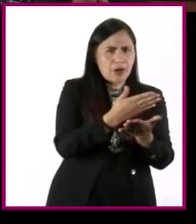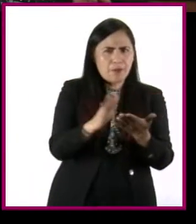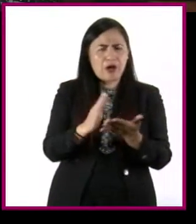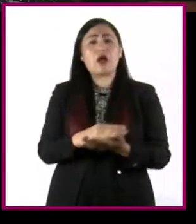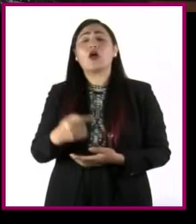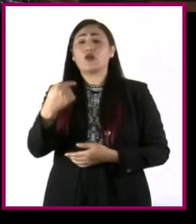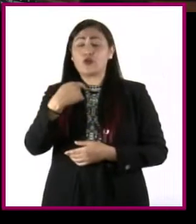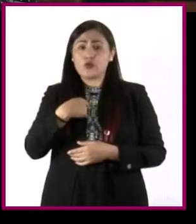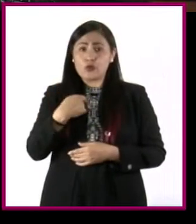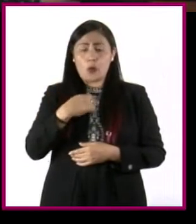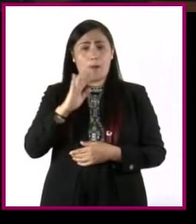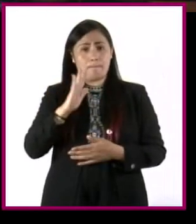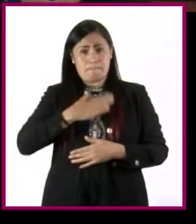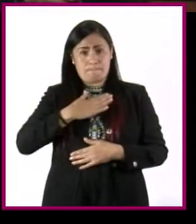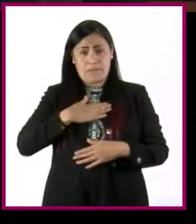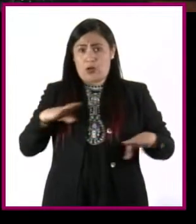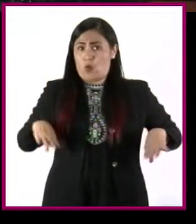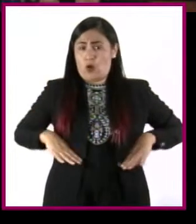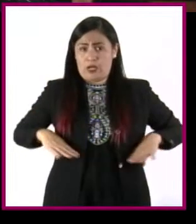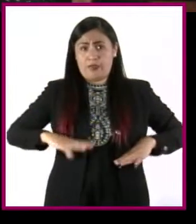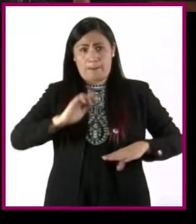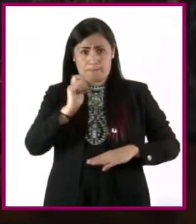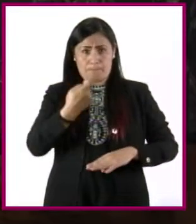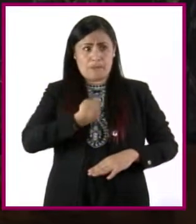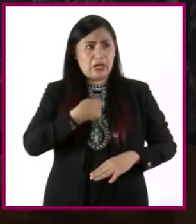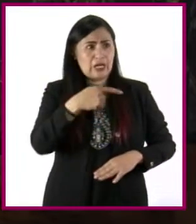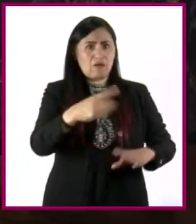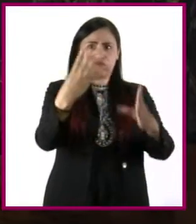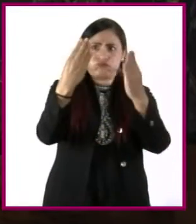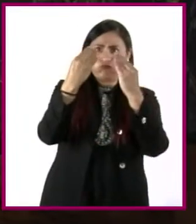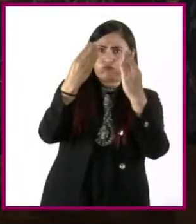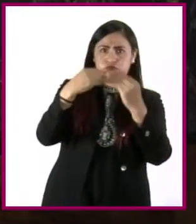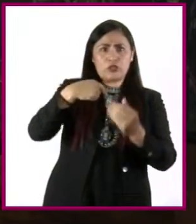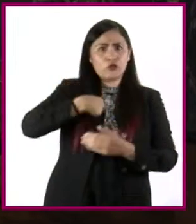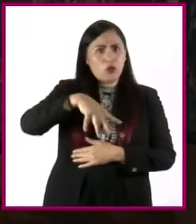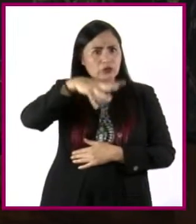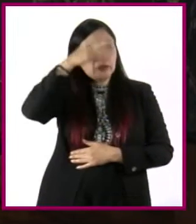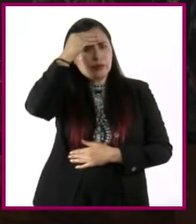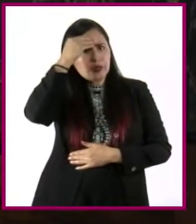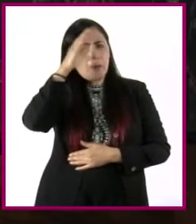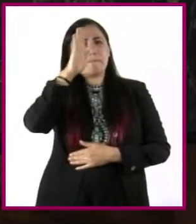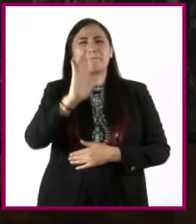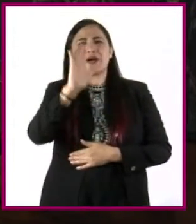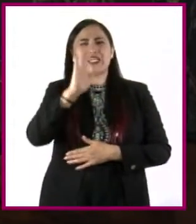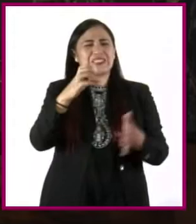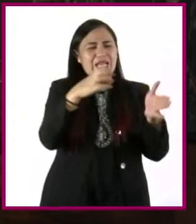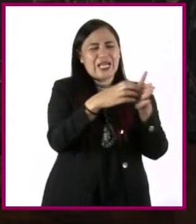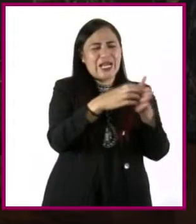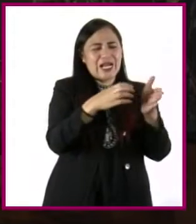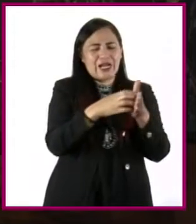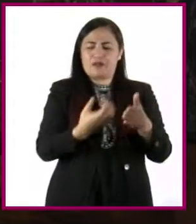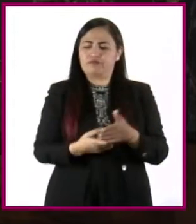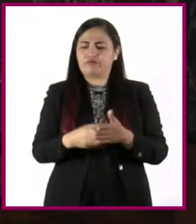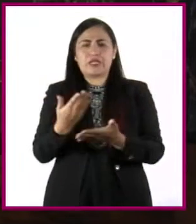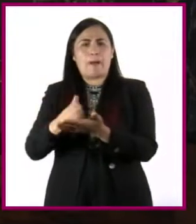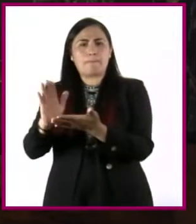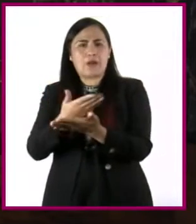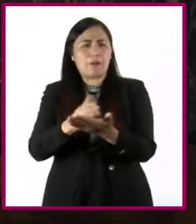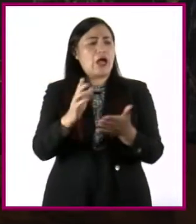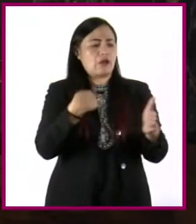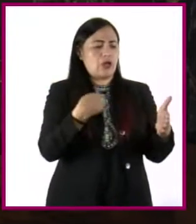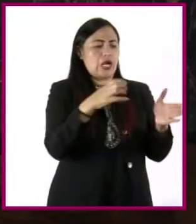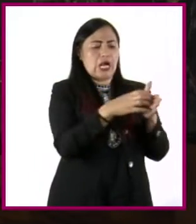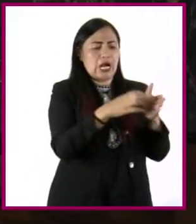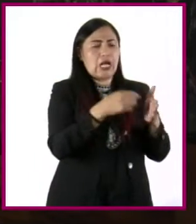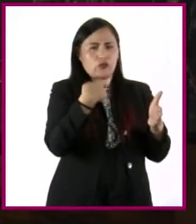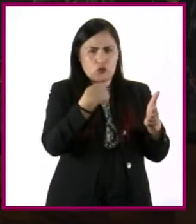voy construyendo mi personalidad y aprendo lo que me enseñan, divido al mundo en cajas. En cada caja voy poniendo lo que creo